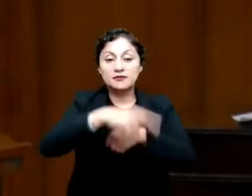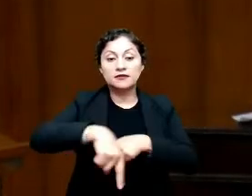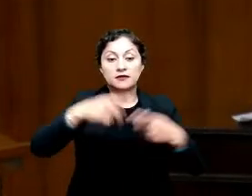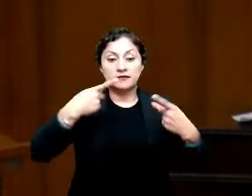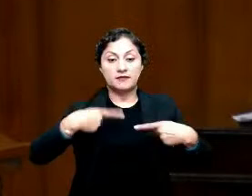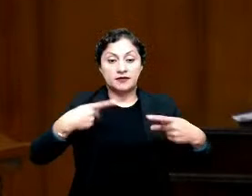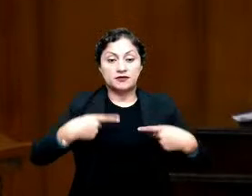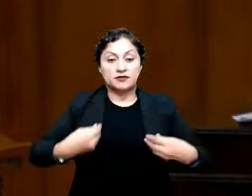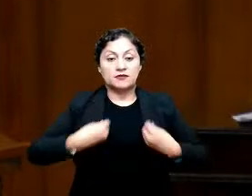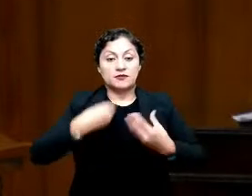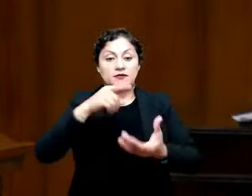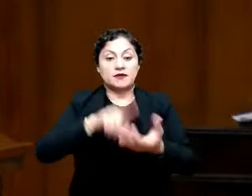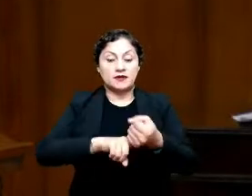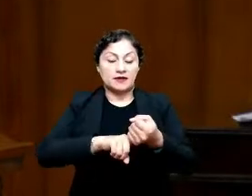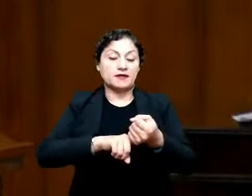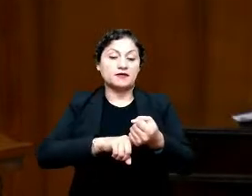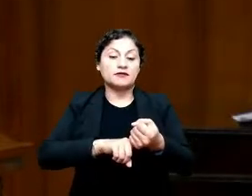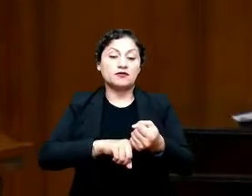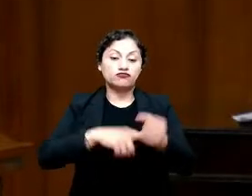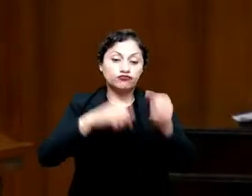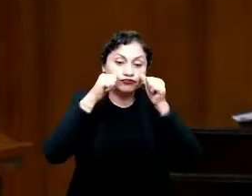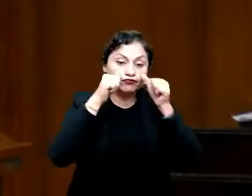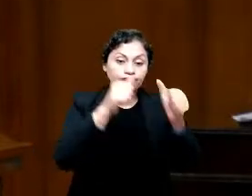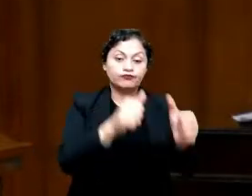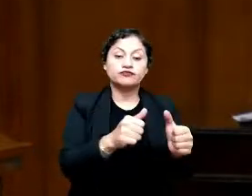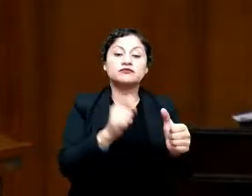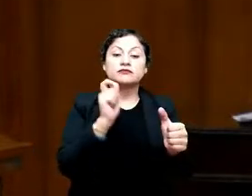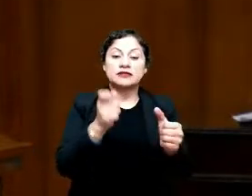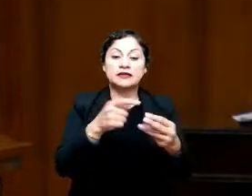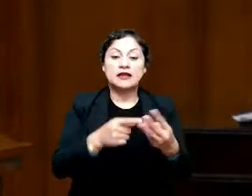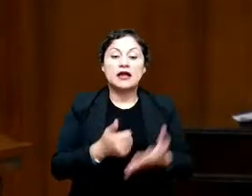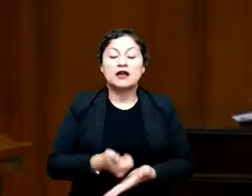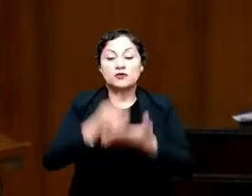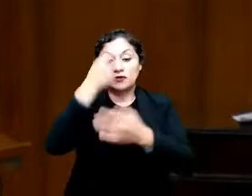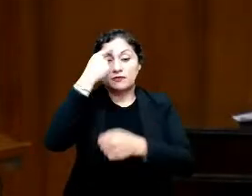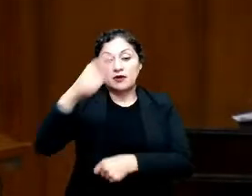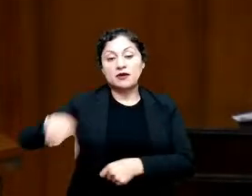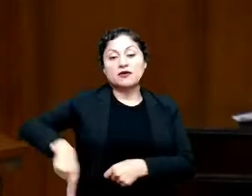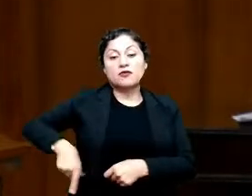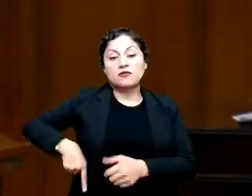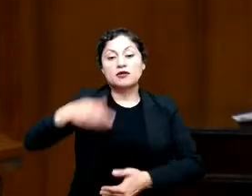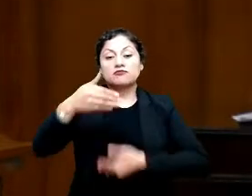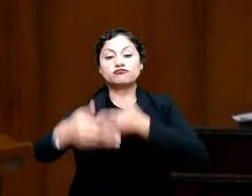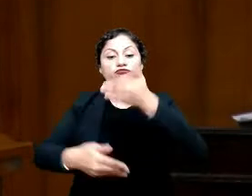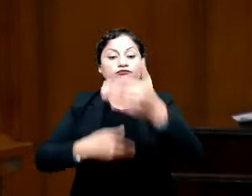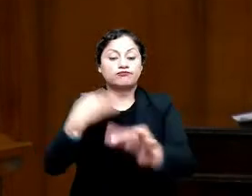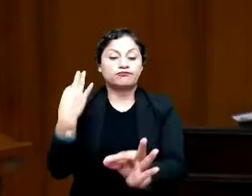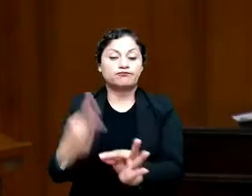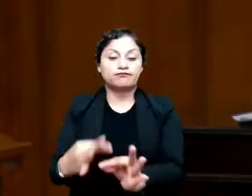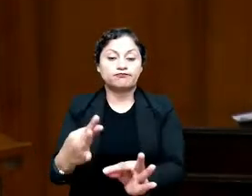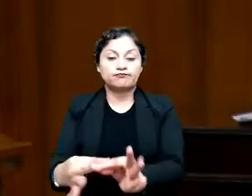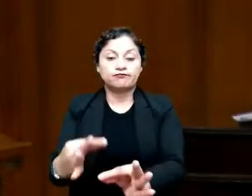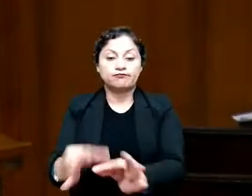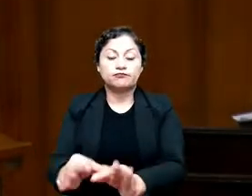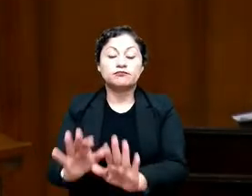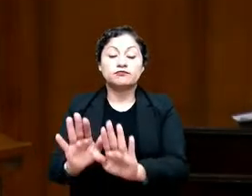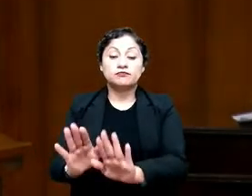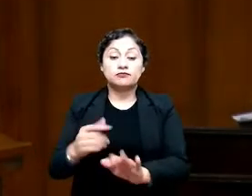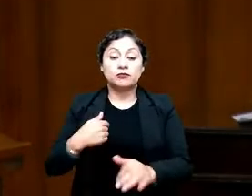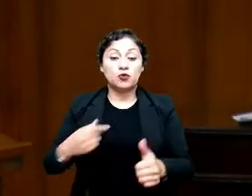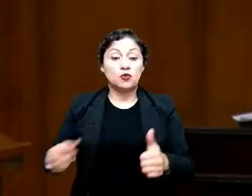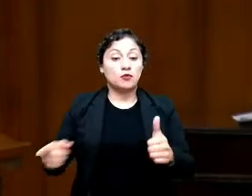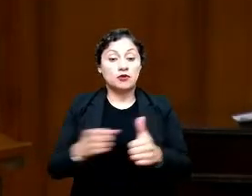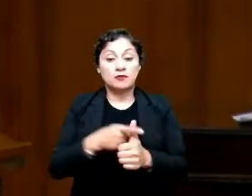que verdaderamente le dan a un gobierno la posibilidad de seguir adelante. Lo primero que les quiero decir es que el señor